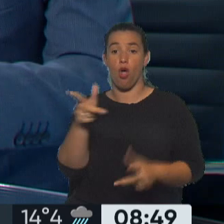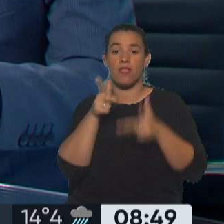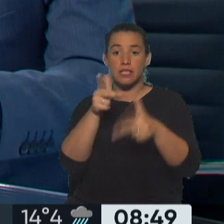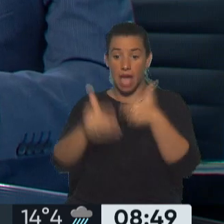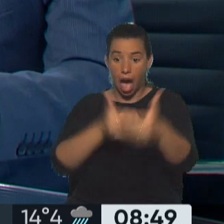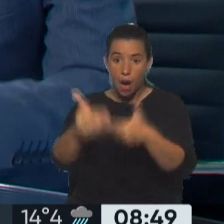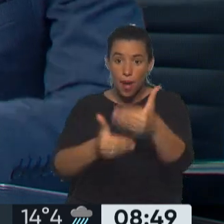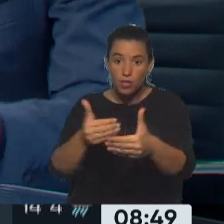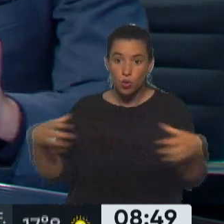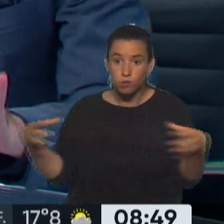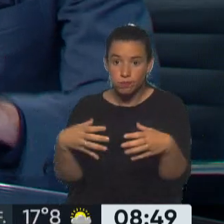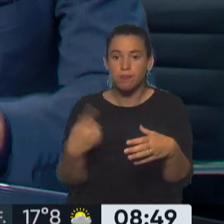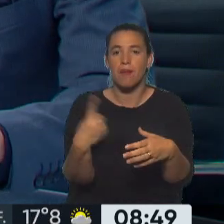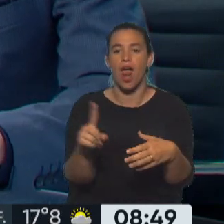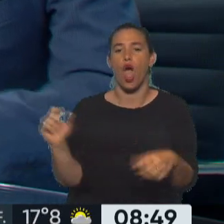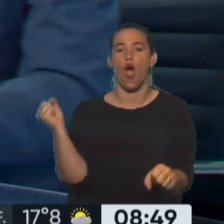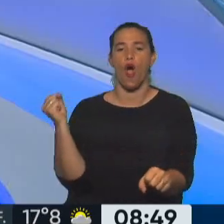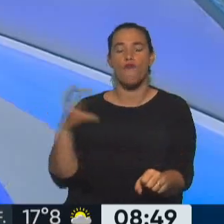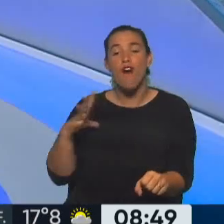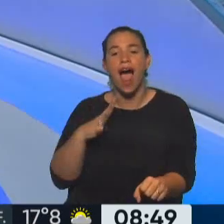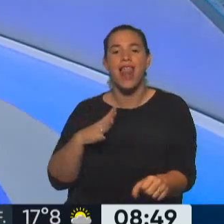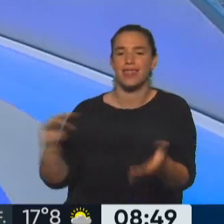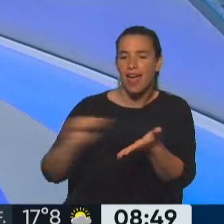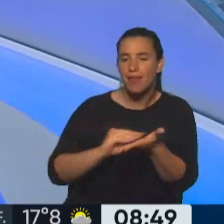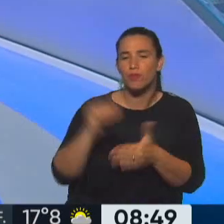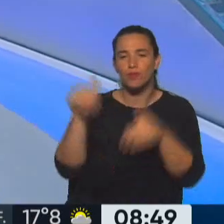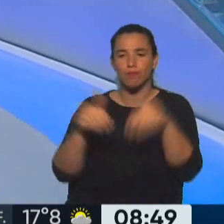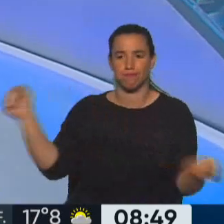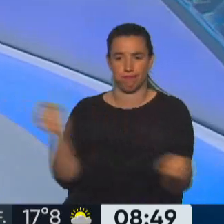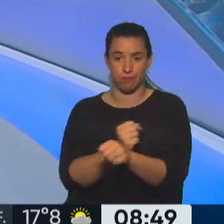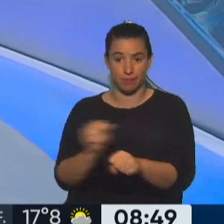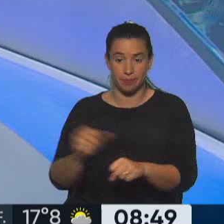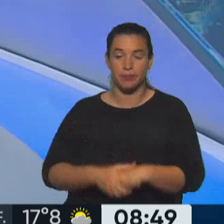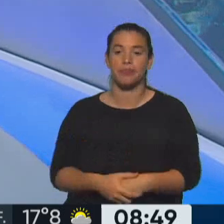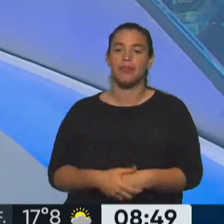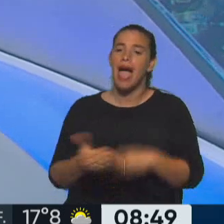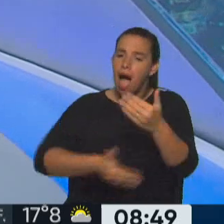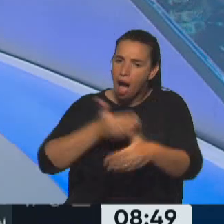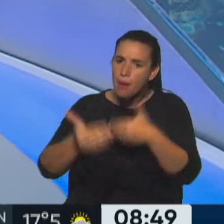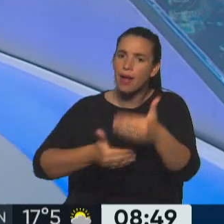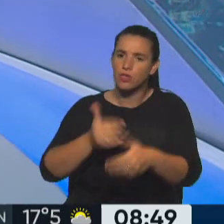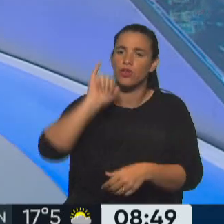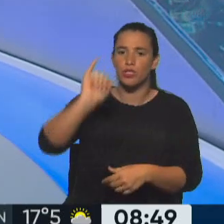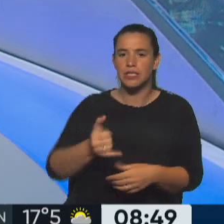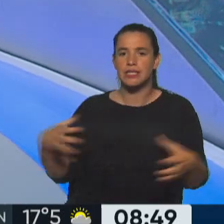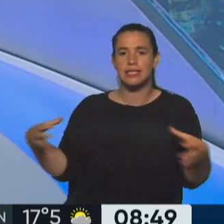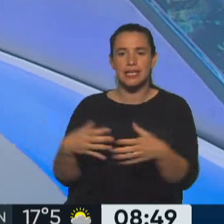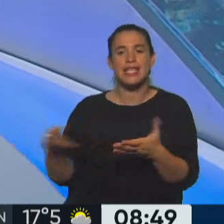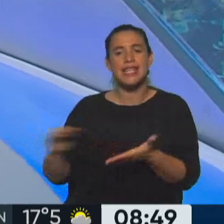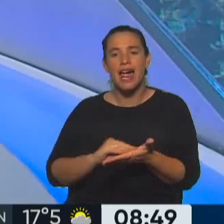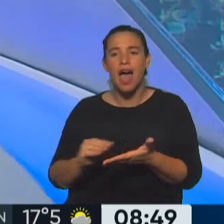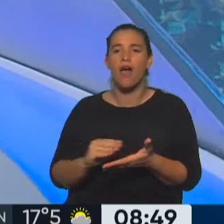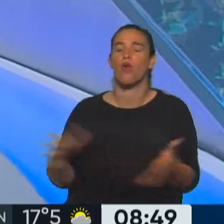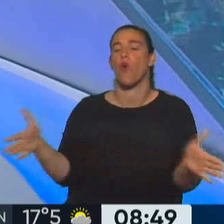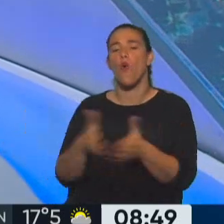pero falta ratificarlo en el diputado. En este caso... Y además, en el caso de moratoria, avanzó en el Senado con las posturas disímiles en Juntos